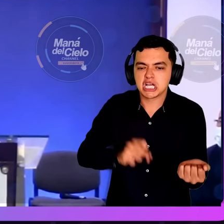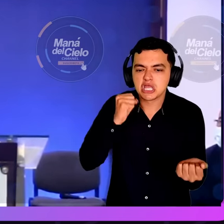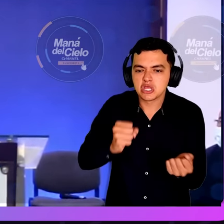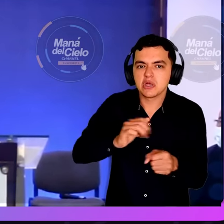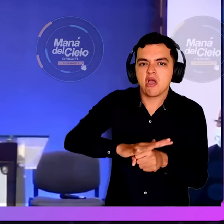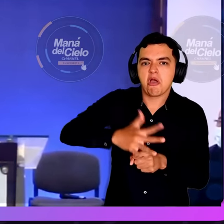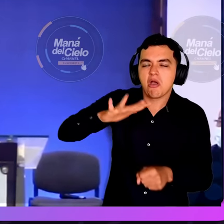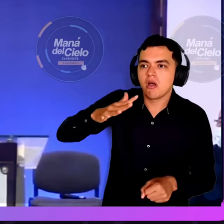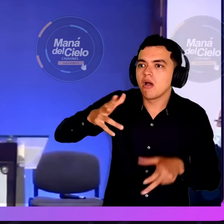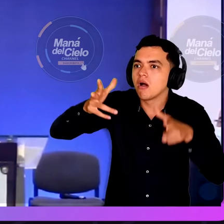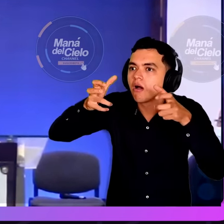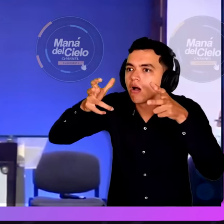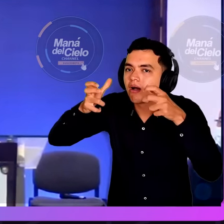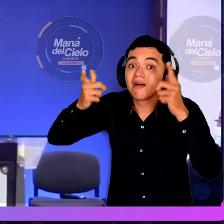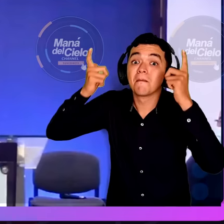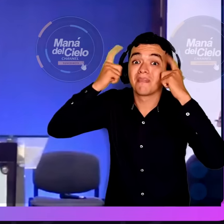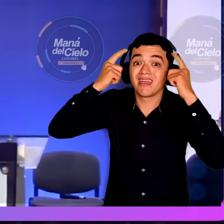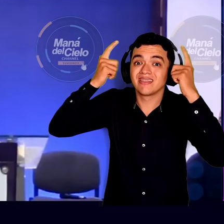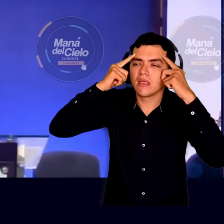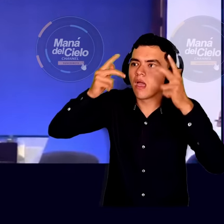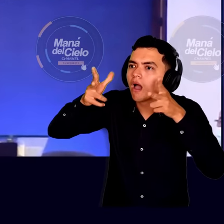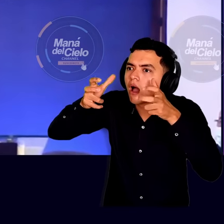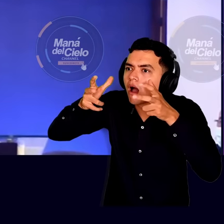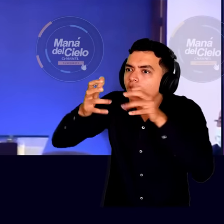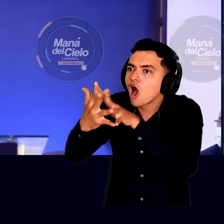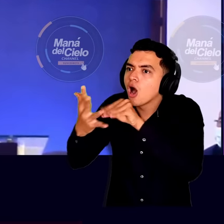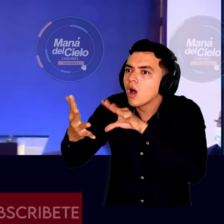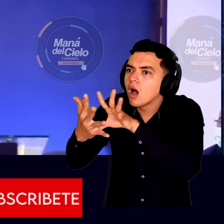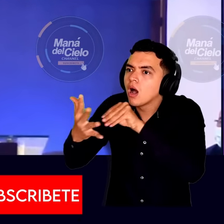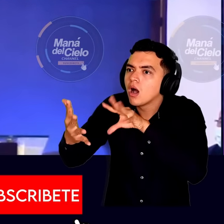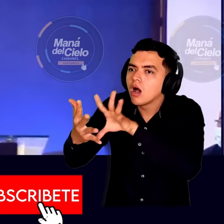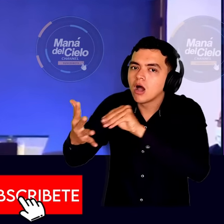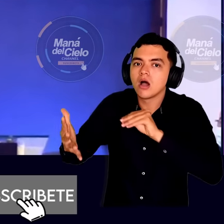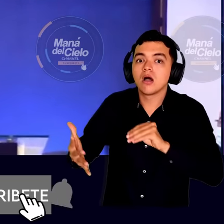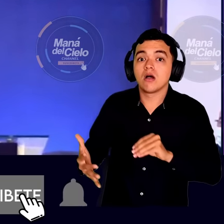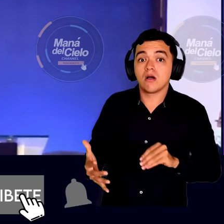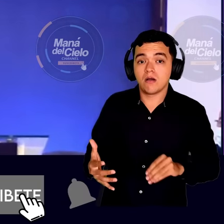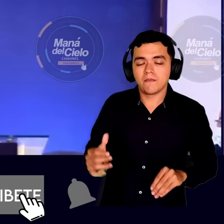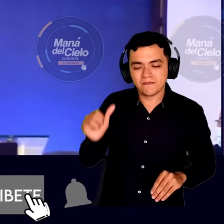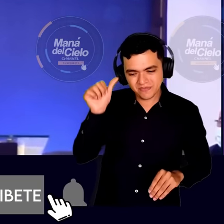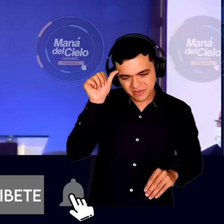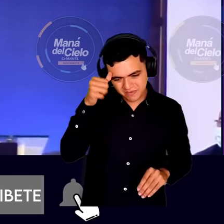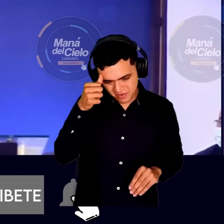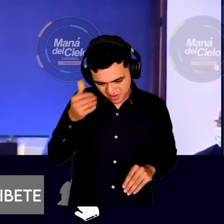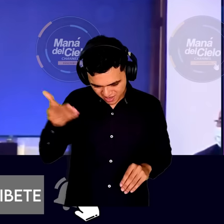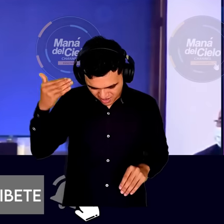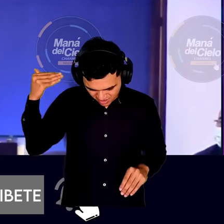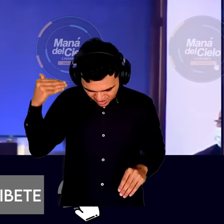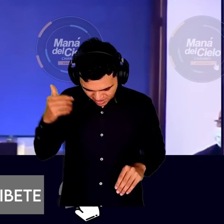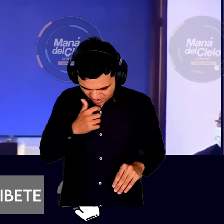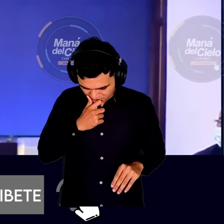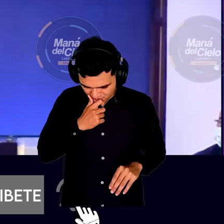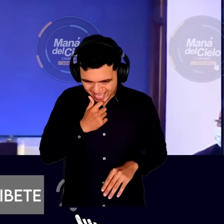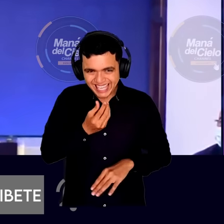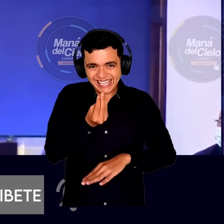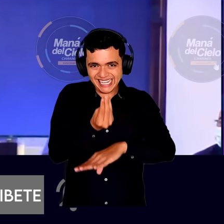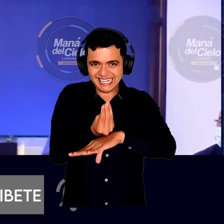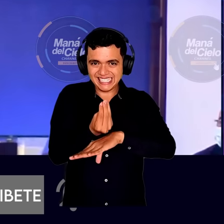segunda, 4 escenas de novelas, de sexo, de droga, de infidelidad, de ira. La mente, hermano, porque la